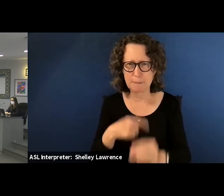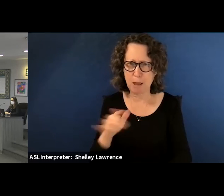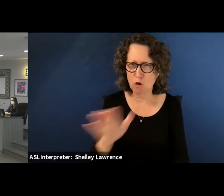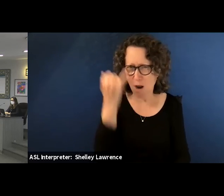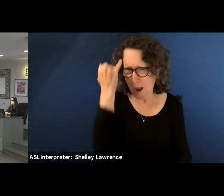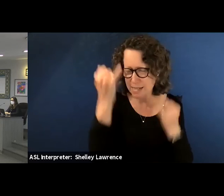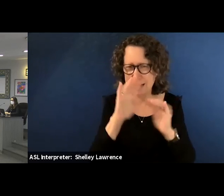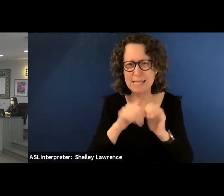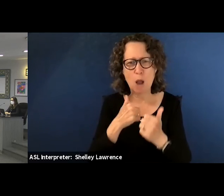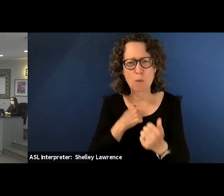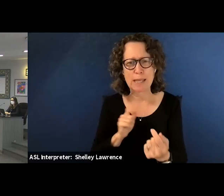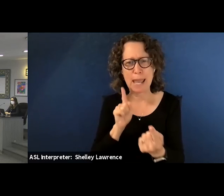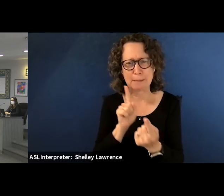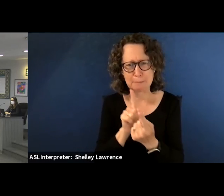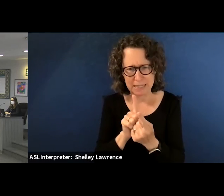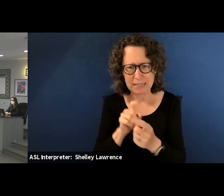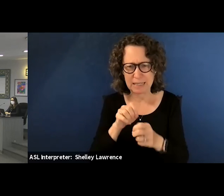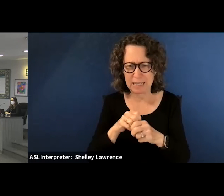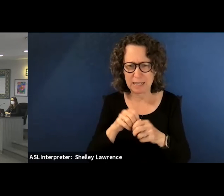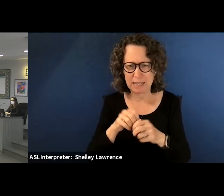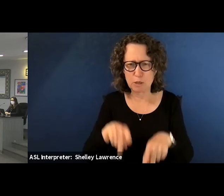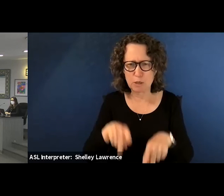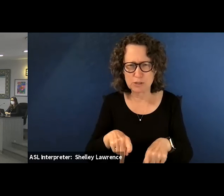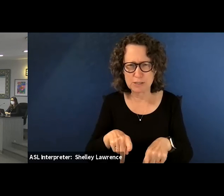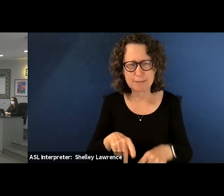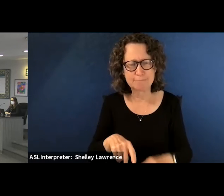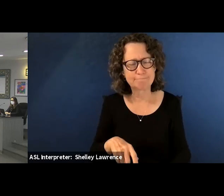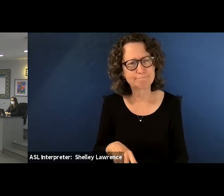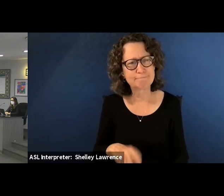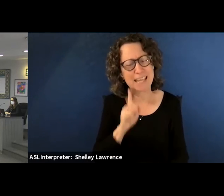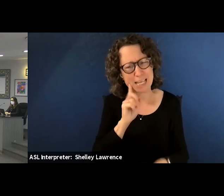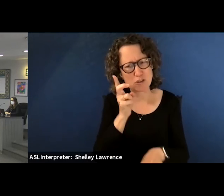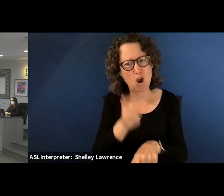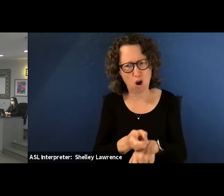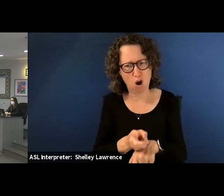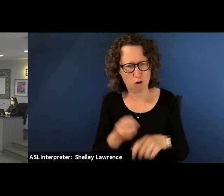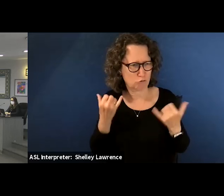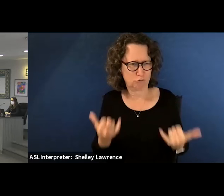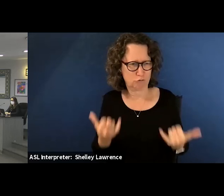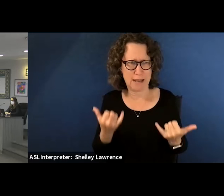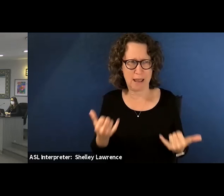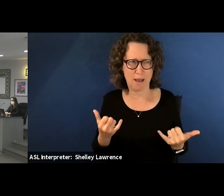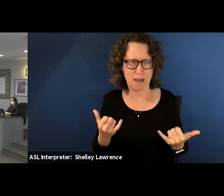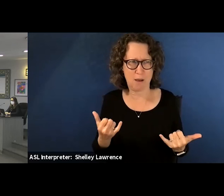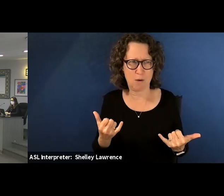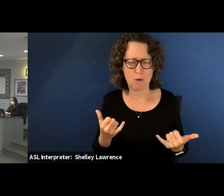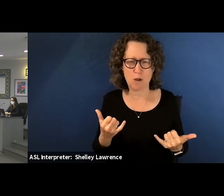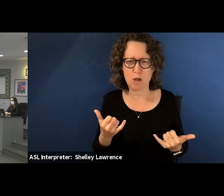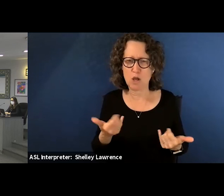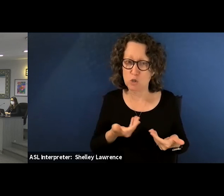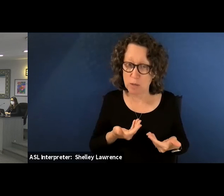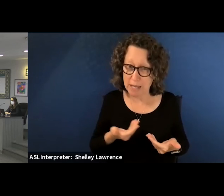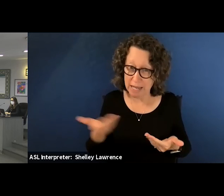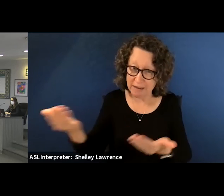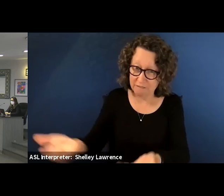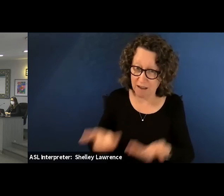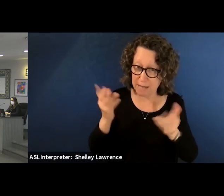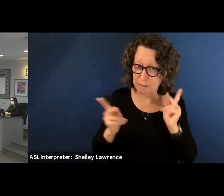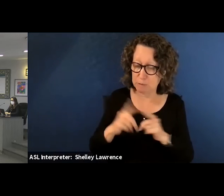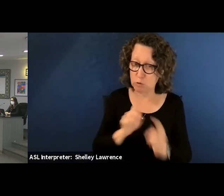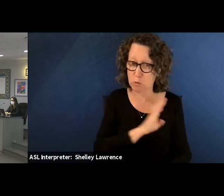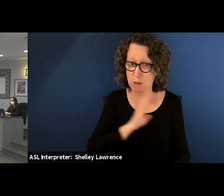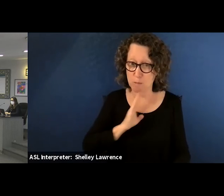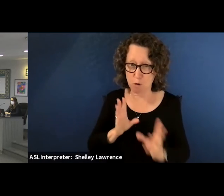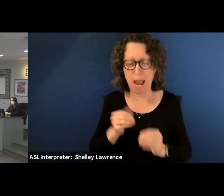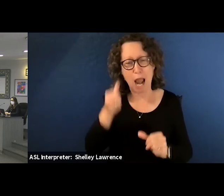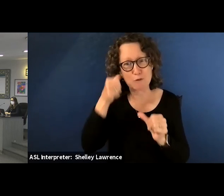preguntarles sobre sus ideas de cómo podemos reunirnos en persona. Es muy difícil en este momento invitar a la gente a que venga